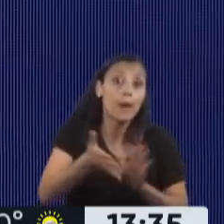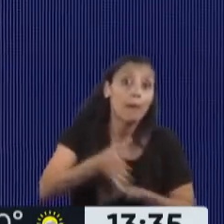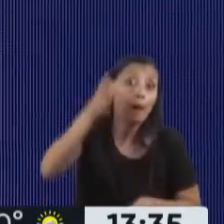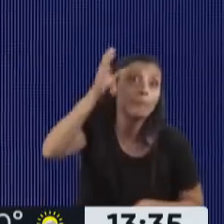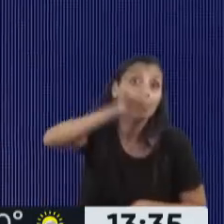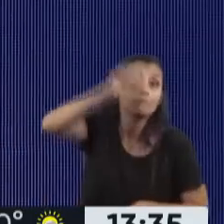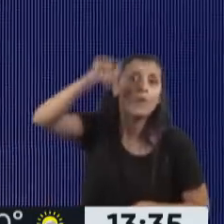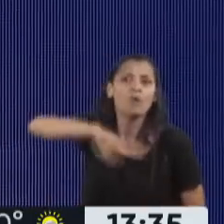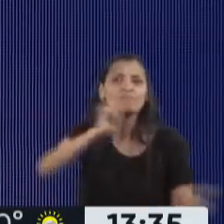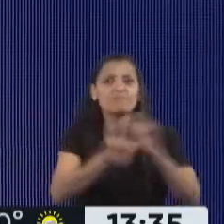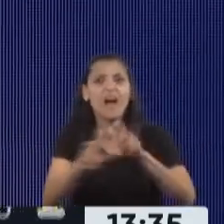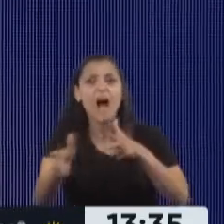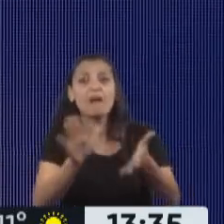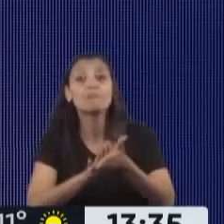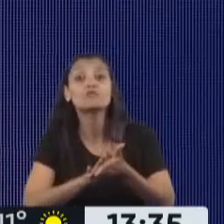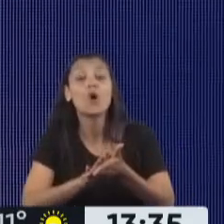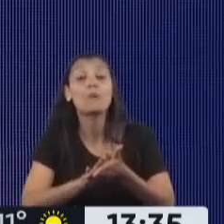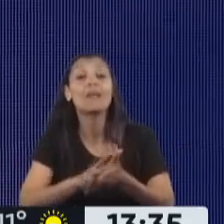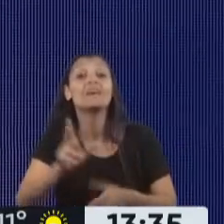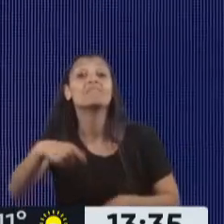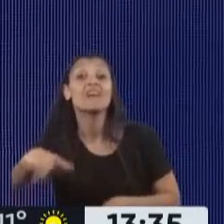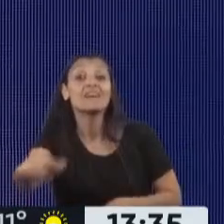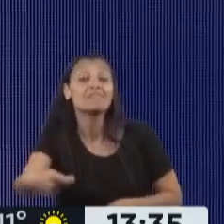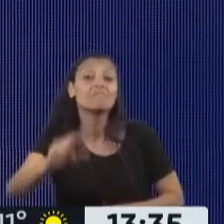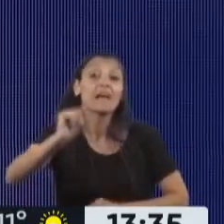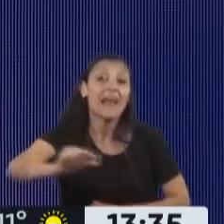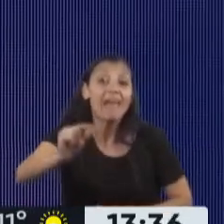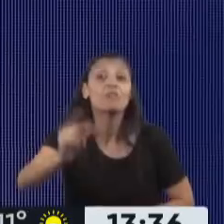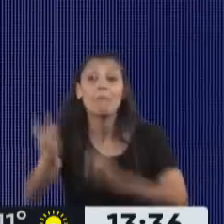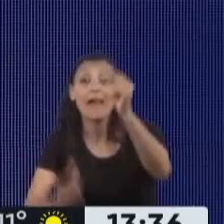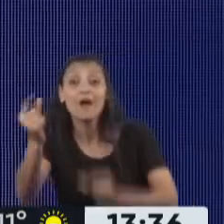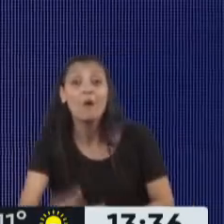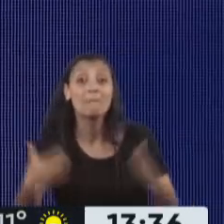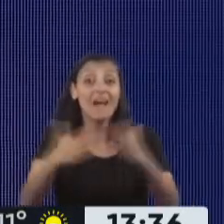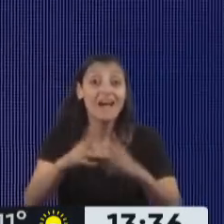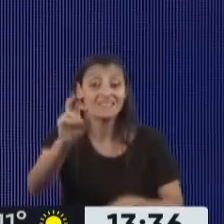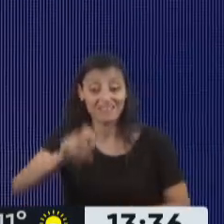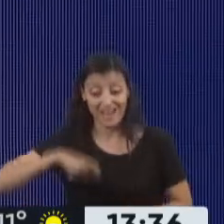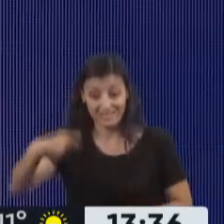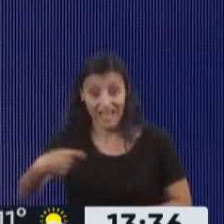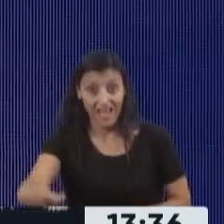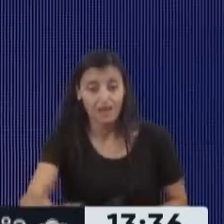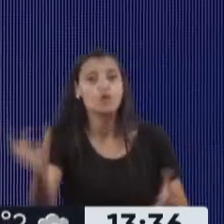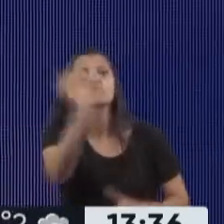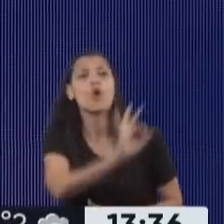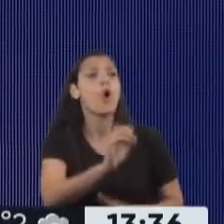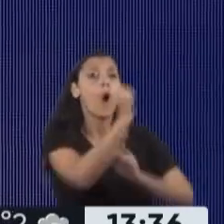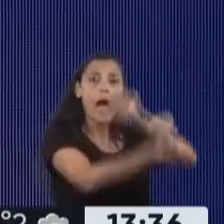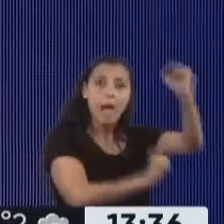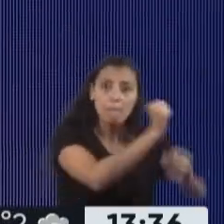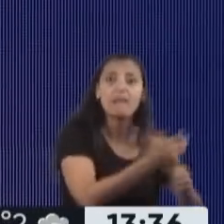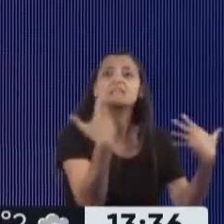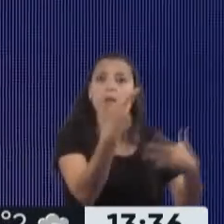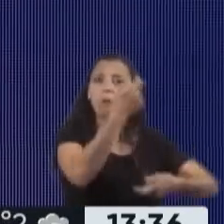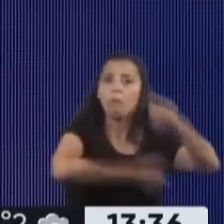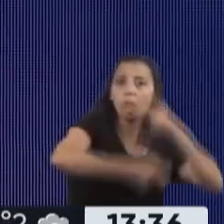discutiendo créditos hipotecarios a 30 años o cómo una empresa pudo colocar deuda en el mercado